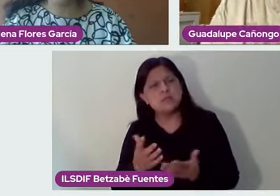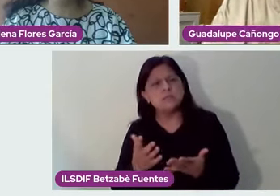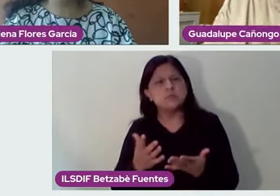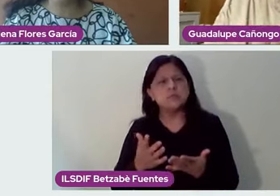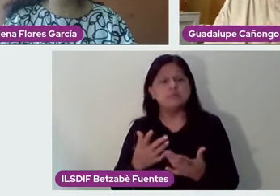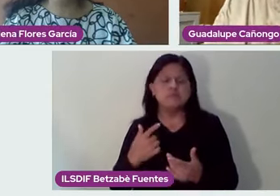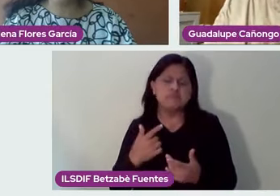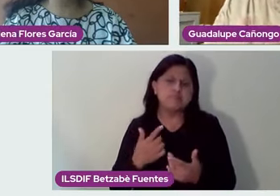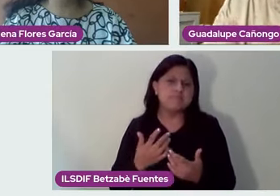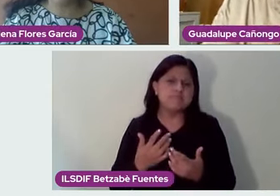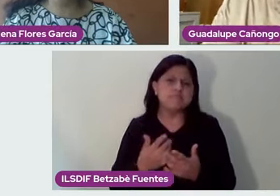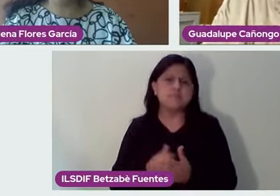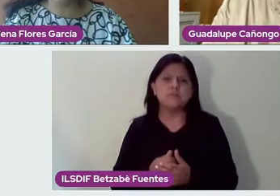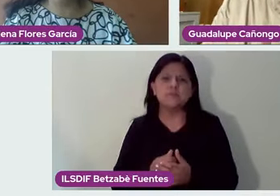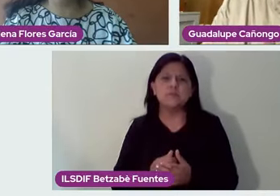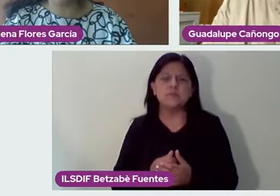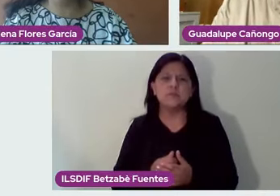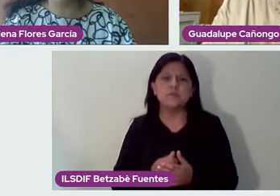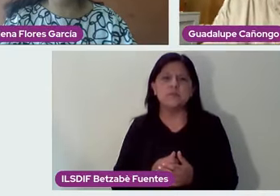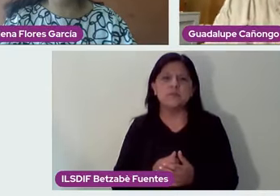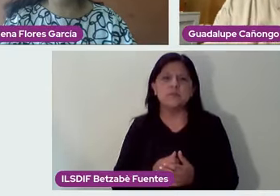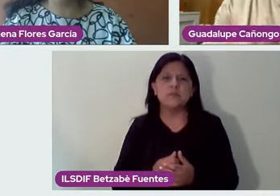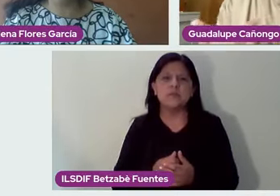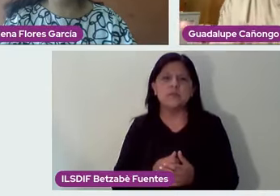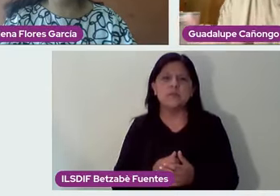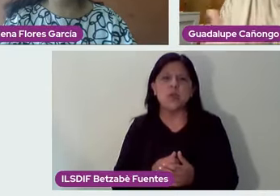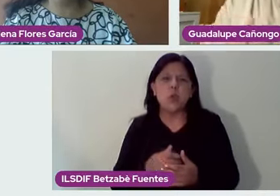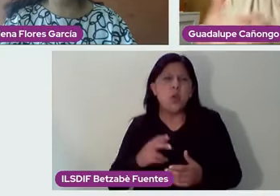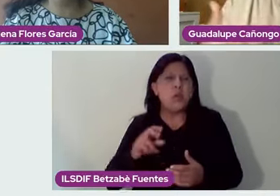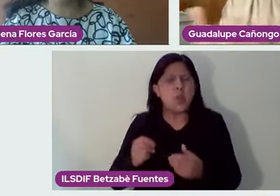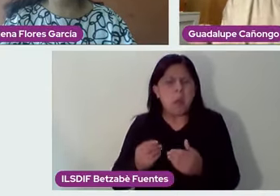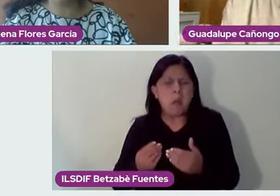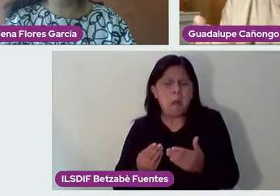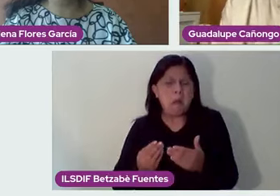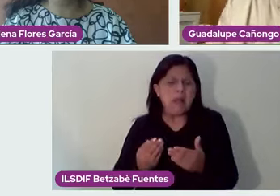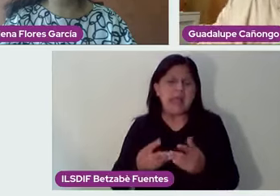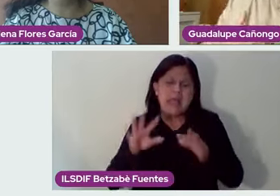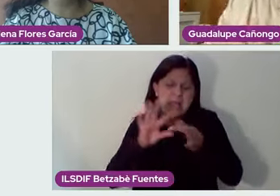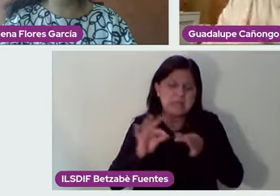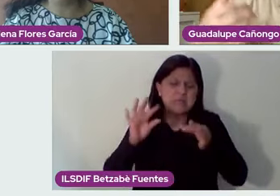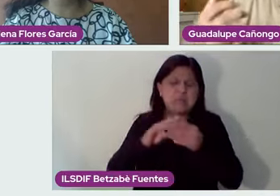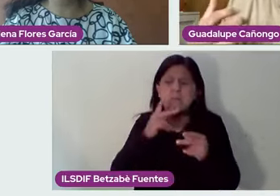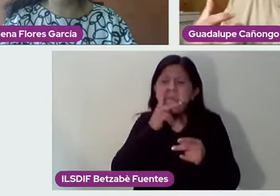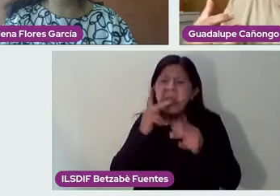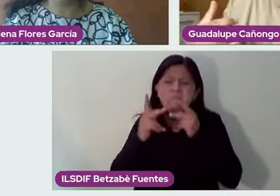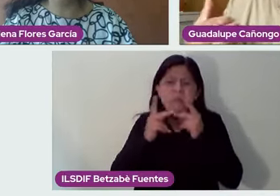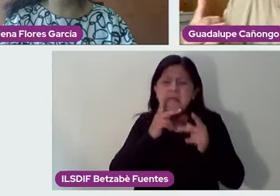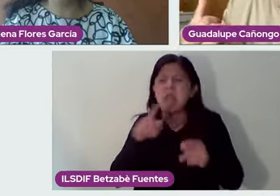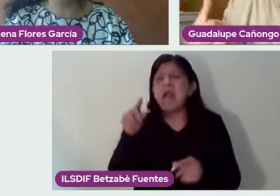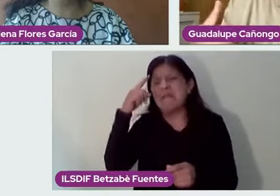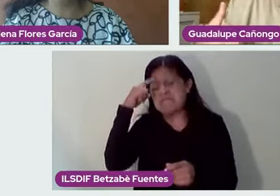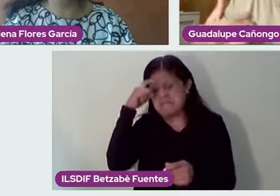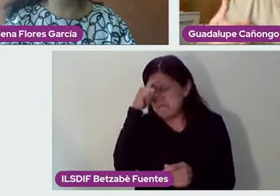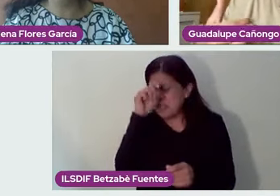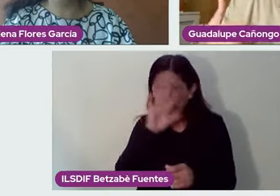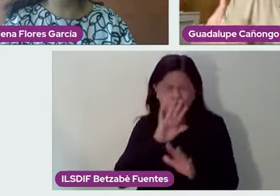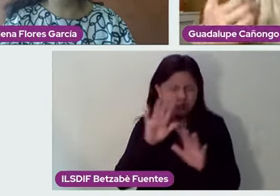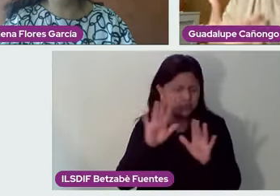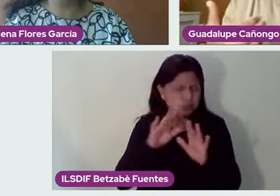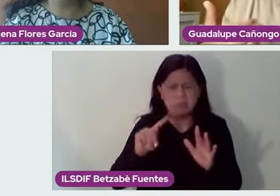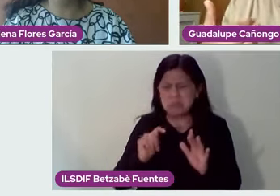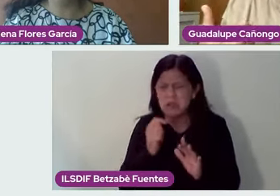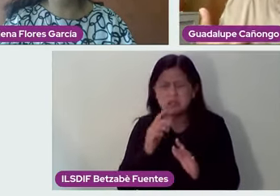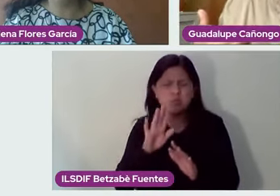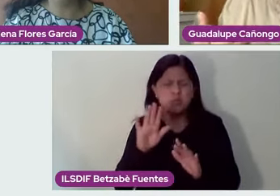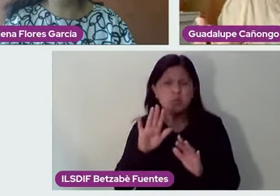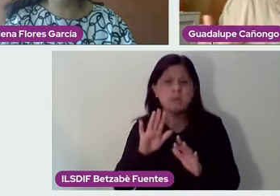tratemos de no, sin meter tantos como términos técnicos y demás, es ir un poco más